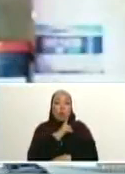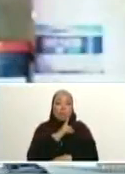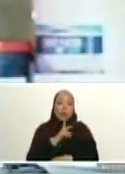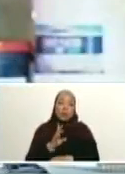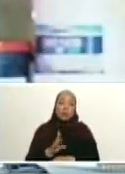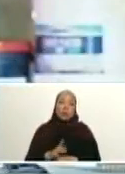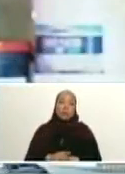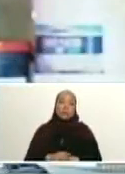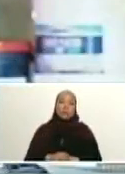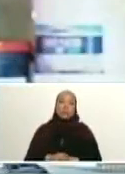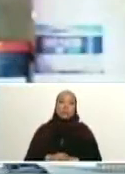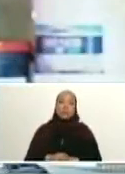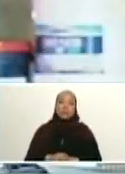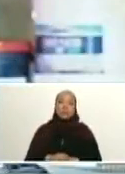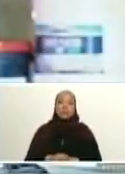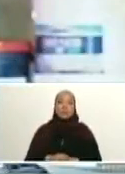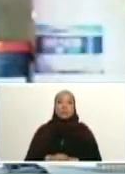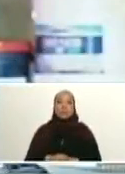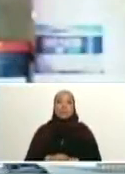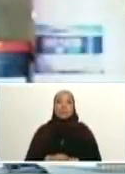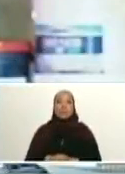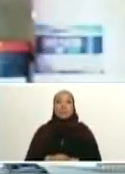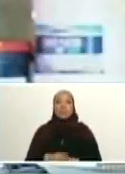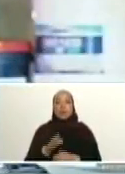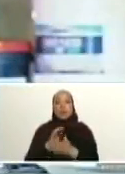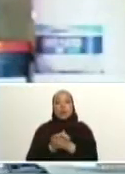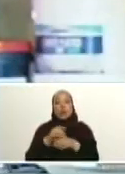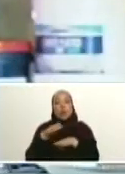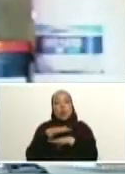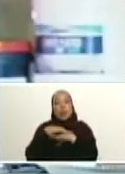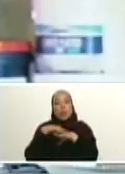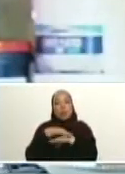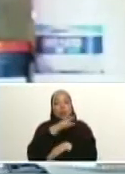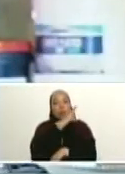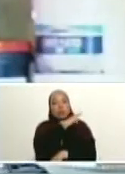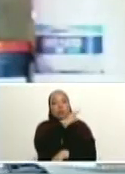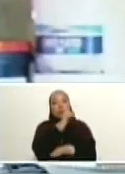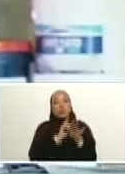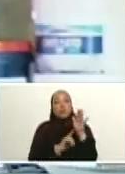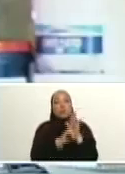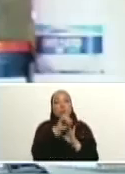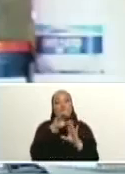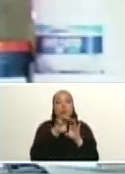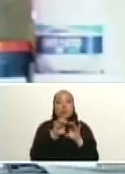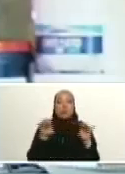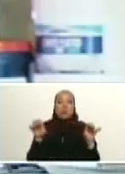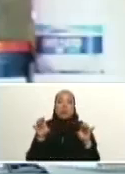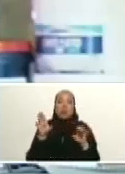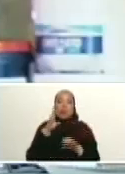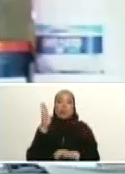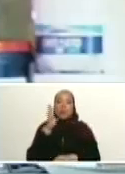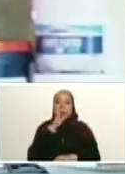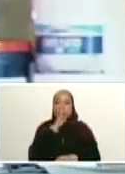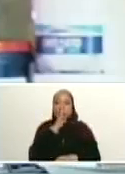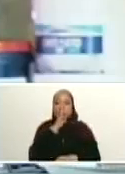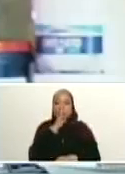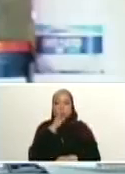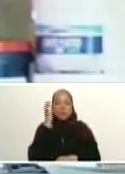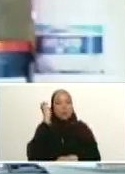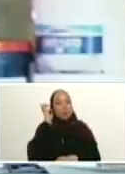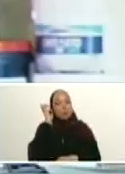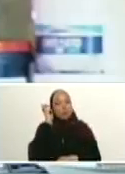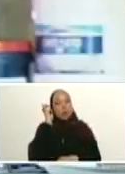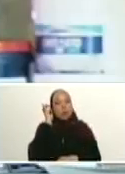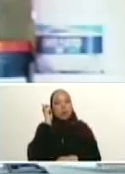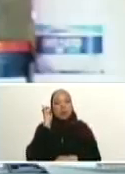Escuela Básica Nacional Juan Escalona, ya se encuentra la directora del Centro de Desarrollo de la Calidad Educativa de Barinas, Maridet